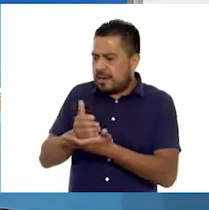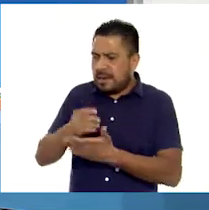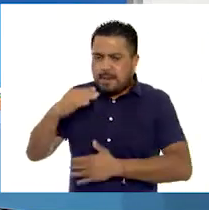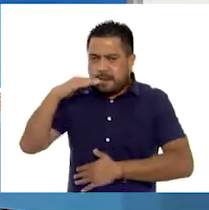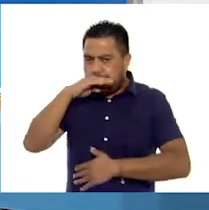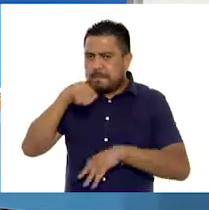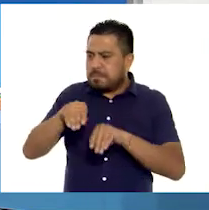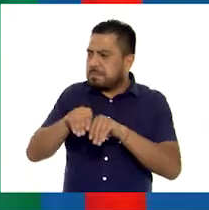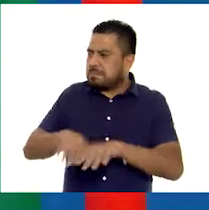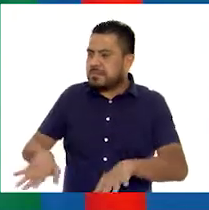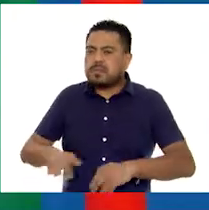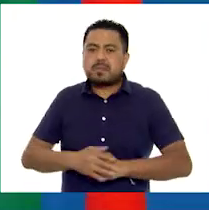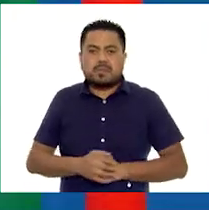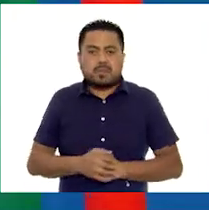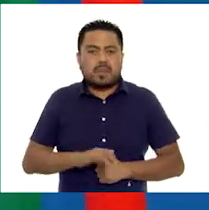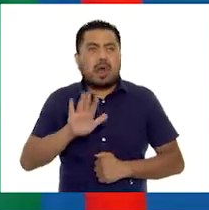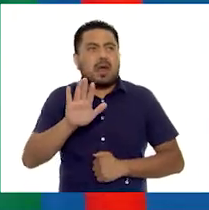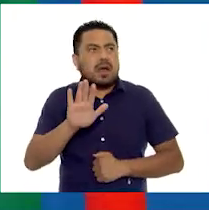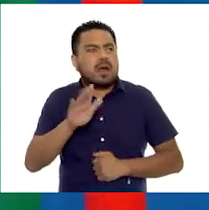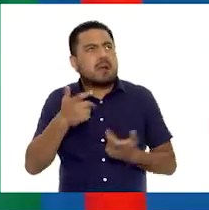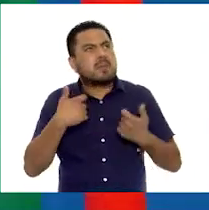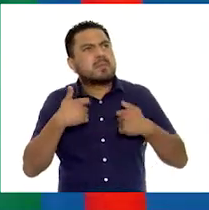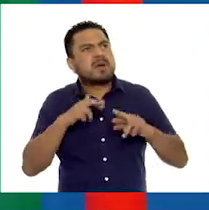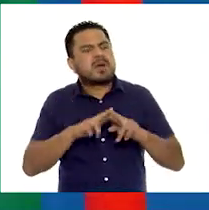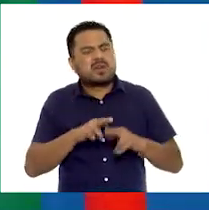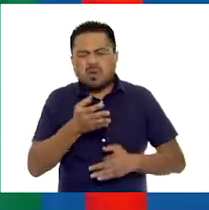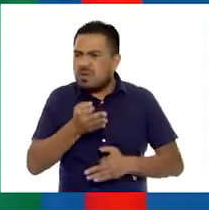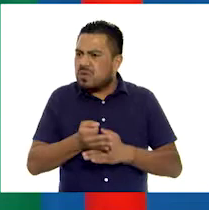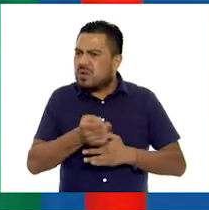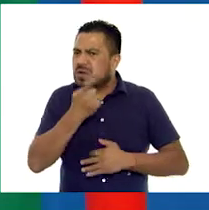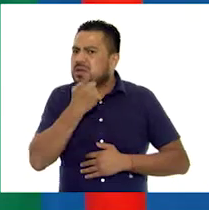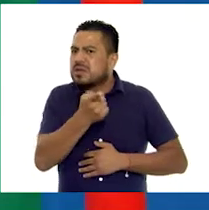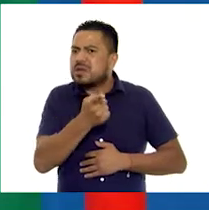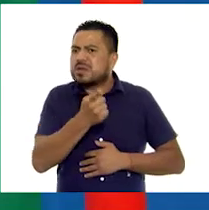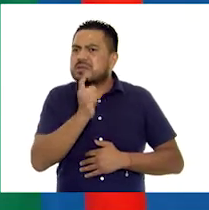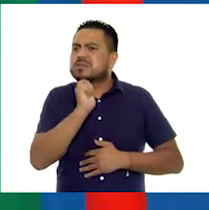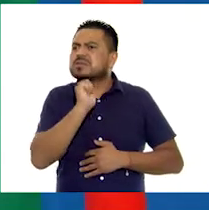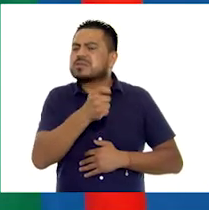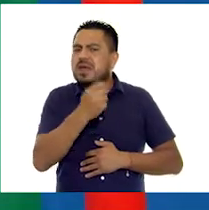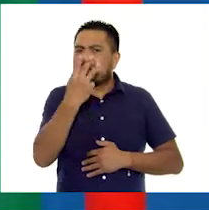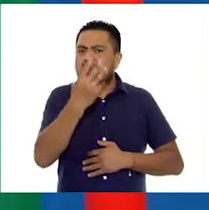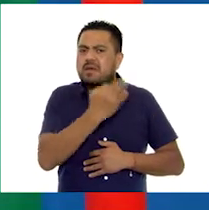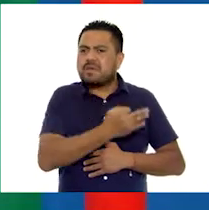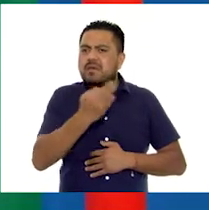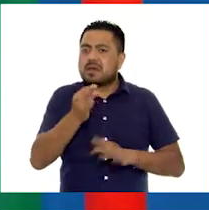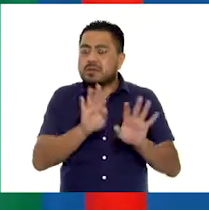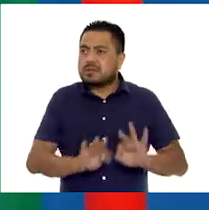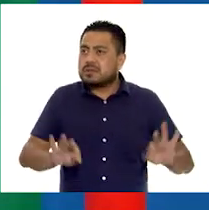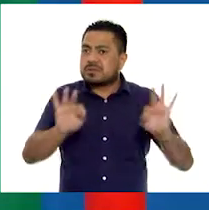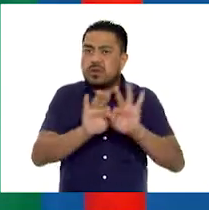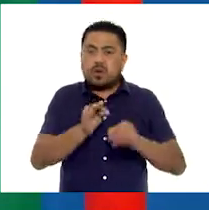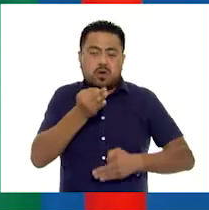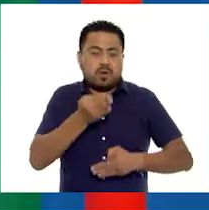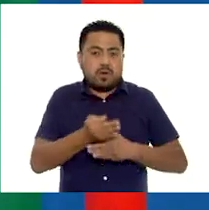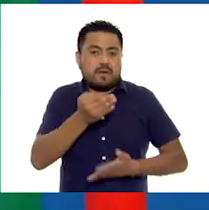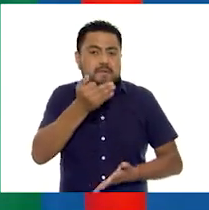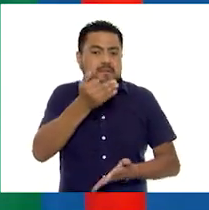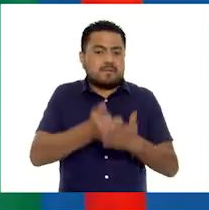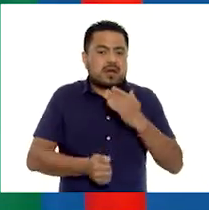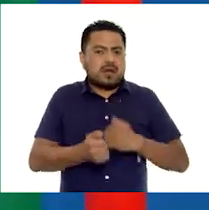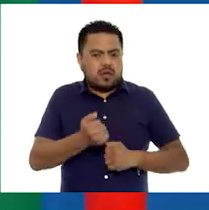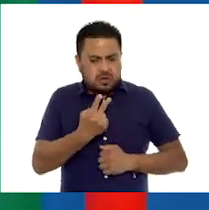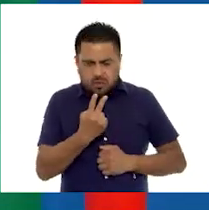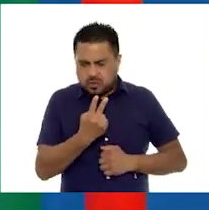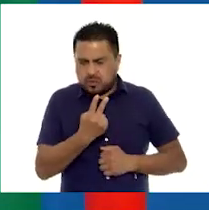gratuitos pero maestra dijo que se trataba de tres fechas importantes y sólo llevamos